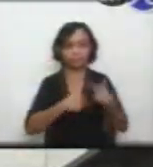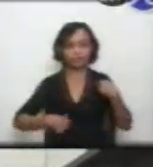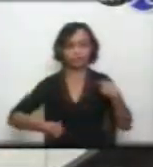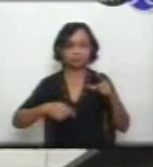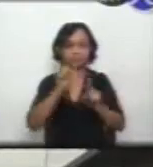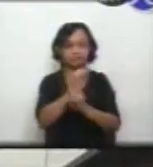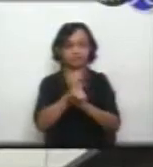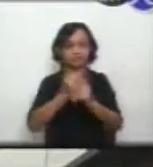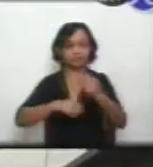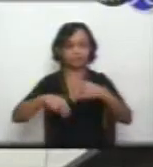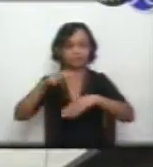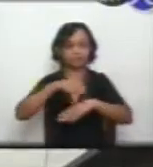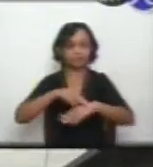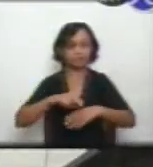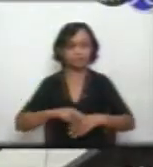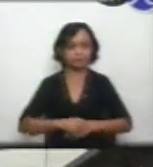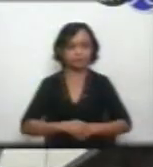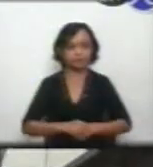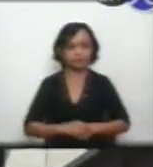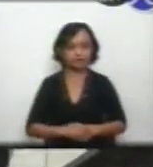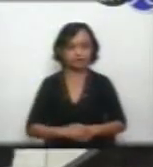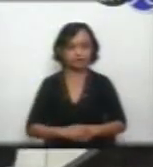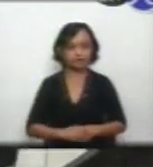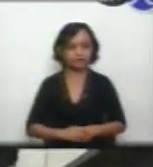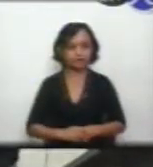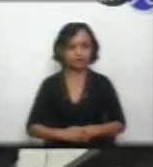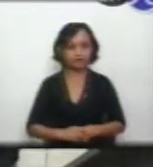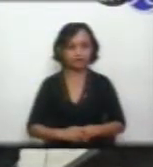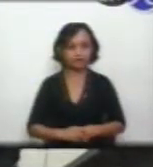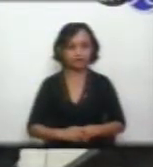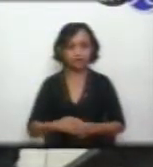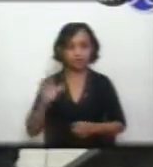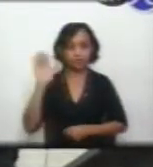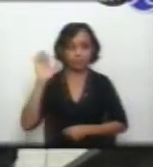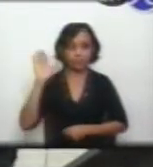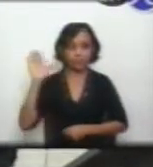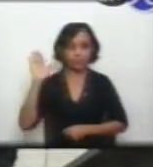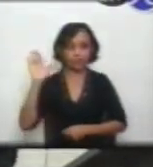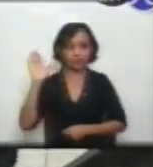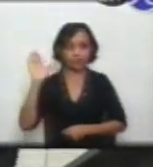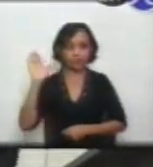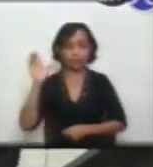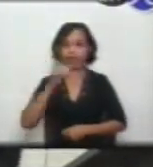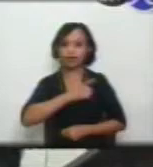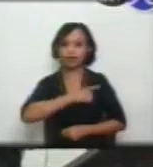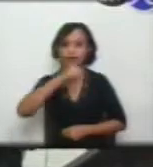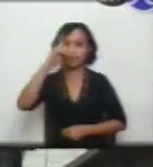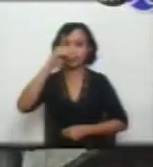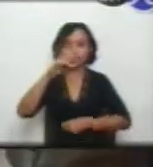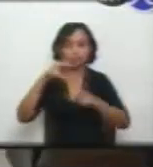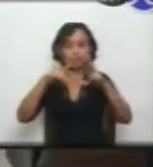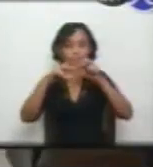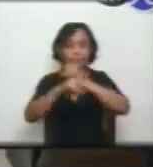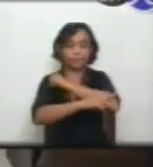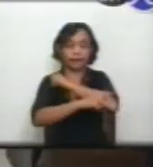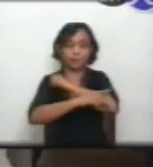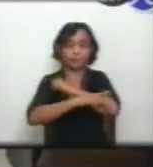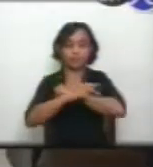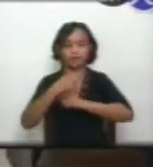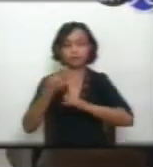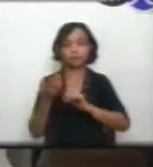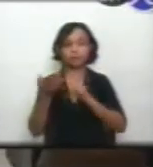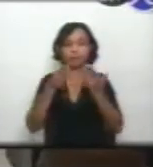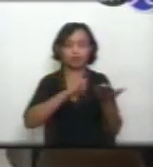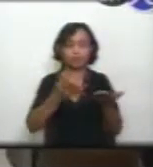operador político de la Secretaría del FSLN y hasta hace poco contralor suplente, la teniente coronel en retiro Marisol Castillo,